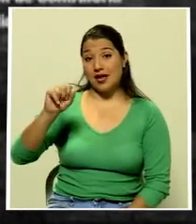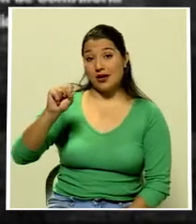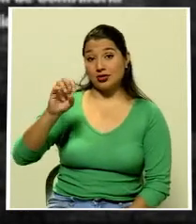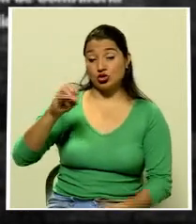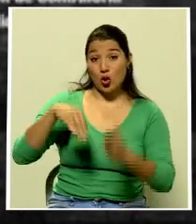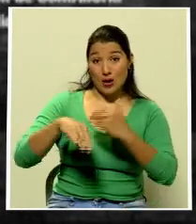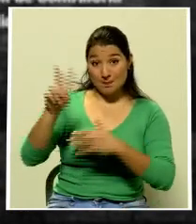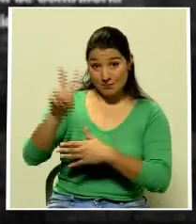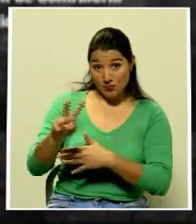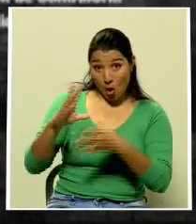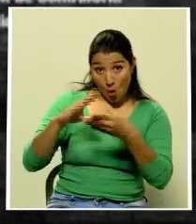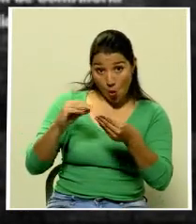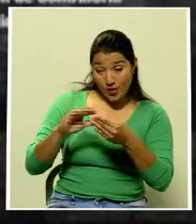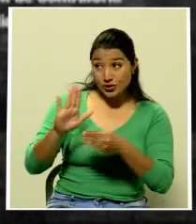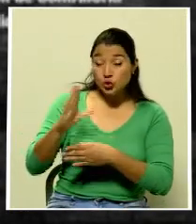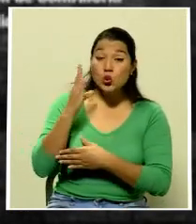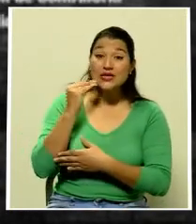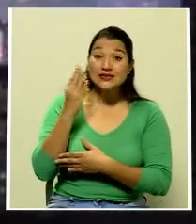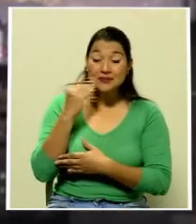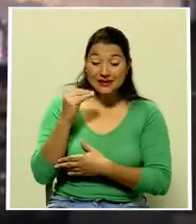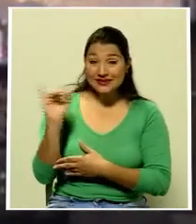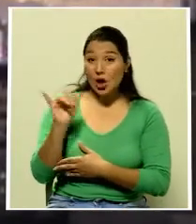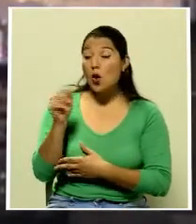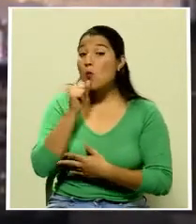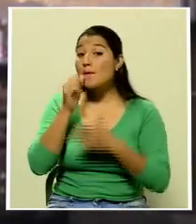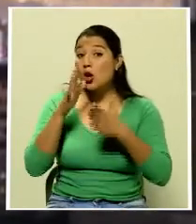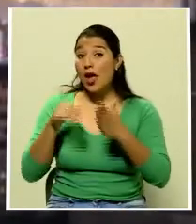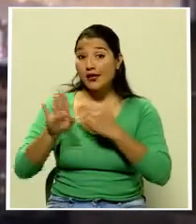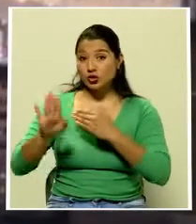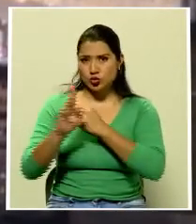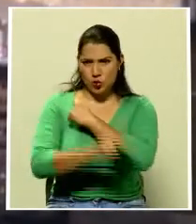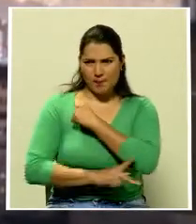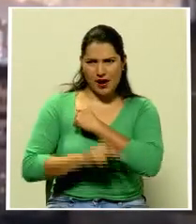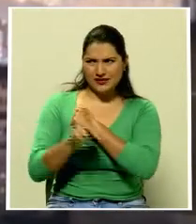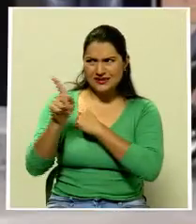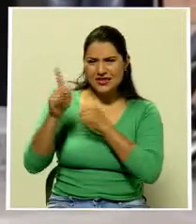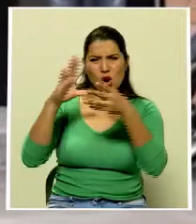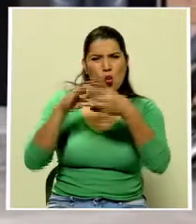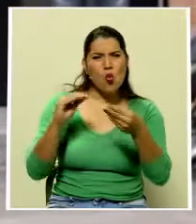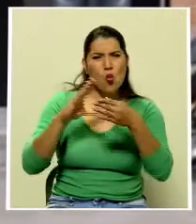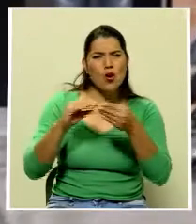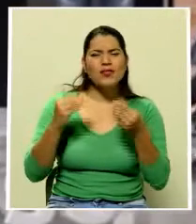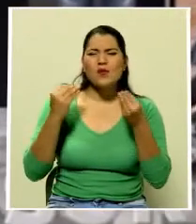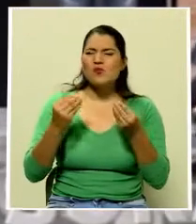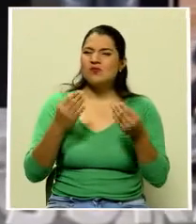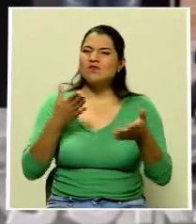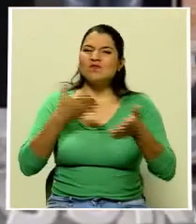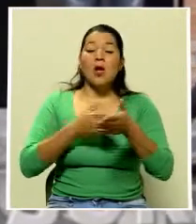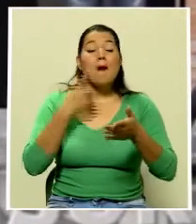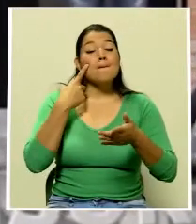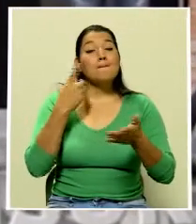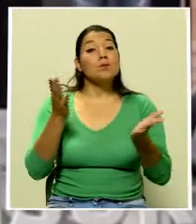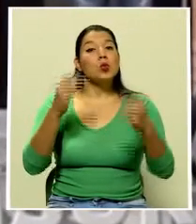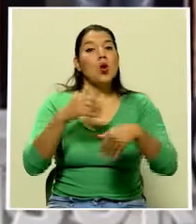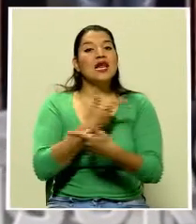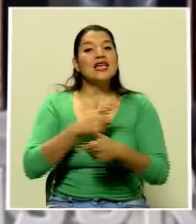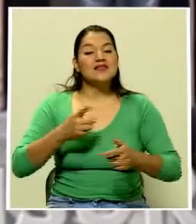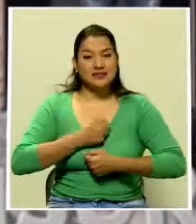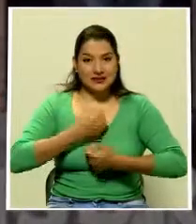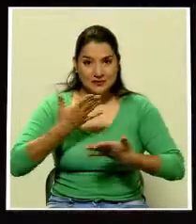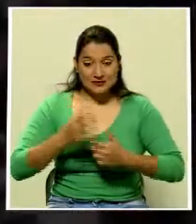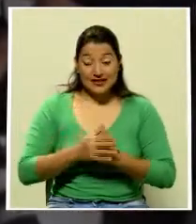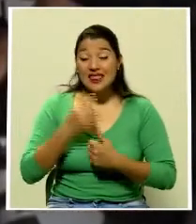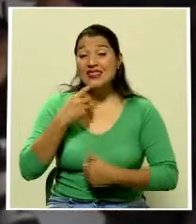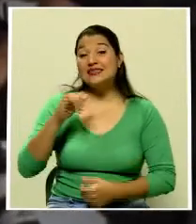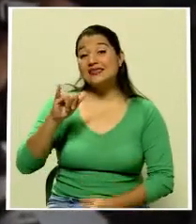su experiencia como reportero en este país y cómo han sufrido las lesiones a la libertad de expresión. Según datos de